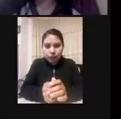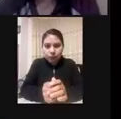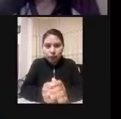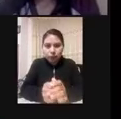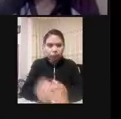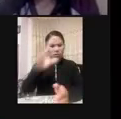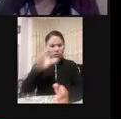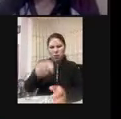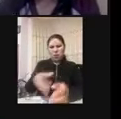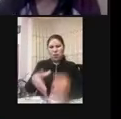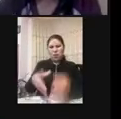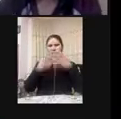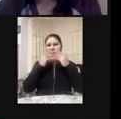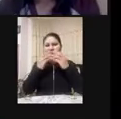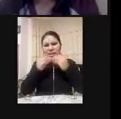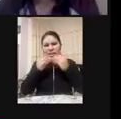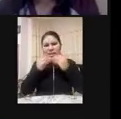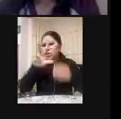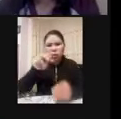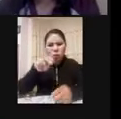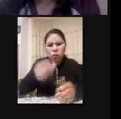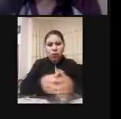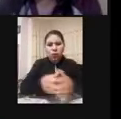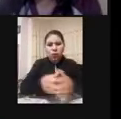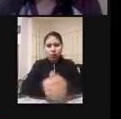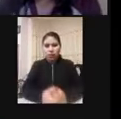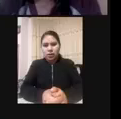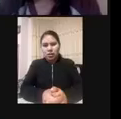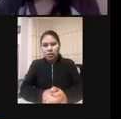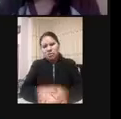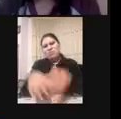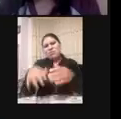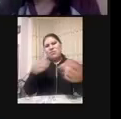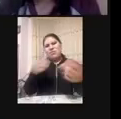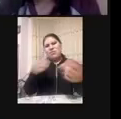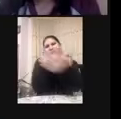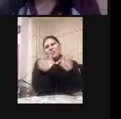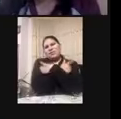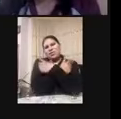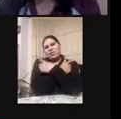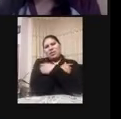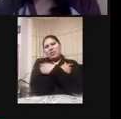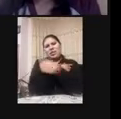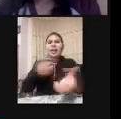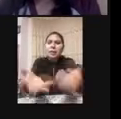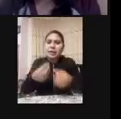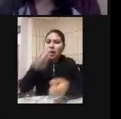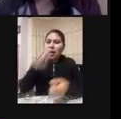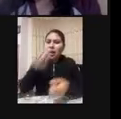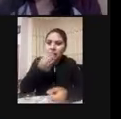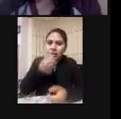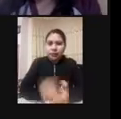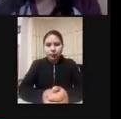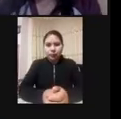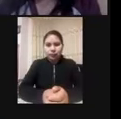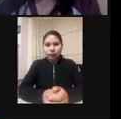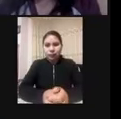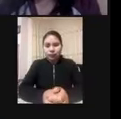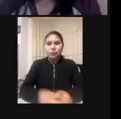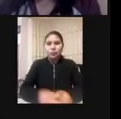Lo vemos a veces como que un poquito de pereza al poder masticar. Y es por eso que vamos a empezar por alimentos que sean líquidos al inicio, como